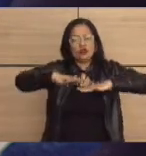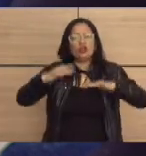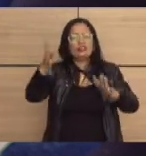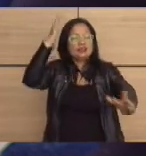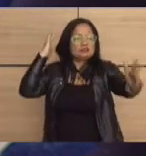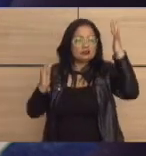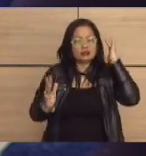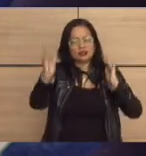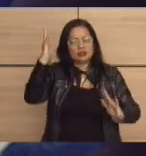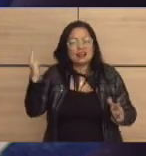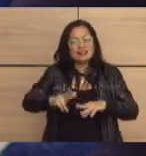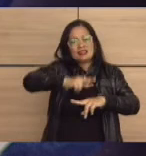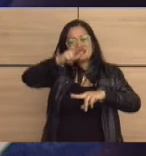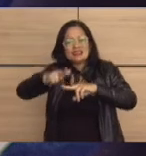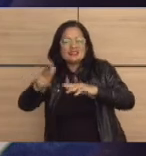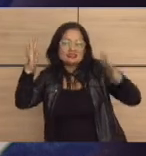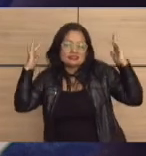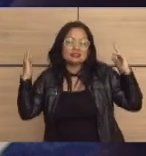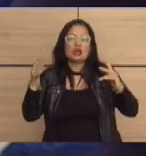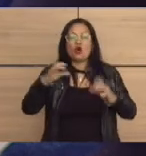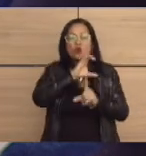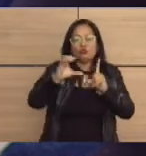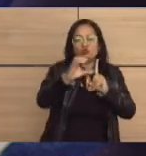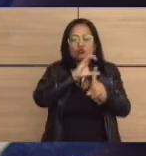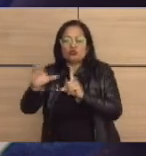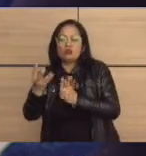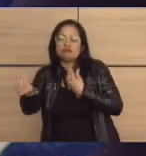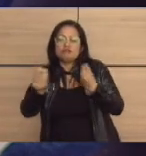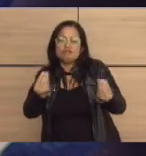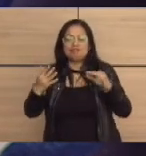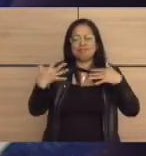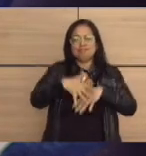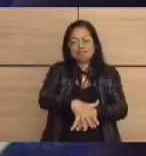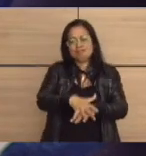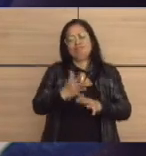naturaleza, la complejidad de las culturas, la mezcla tan compleja